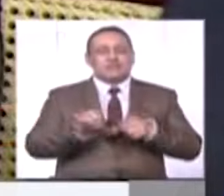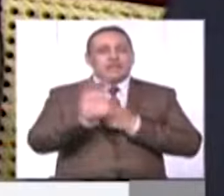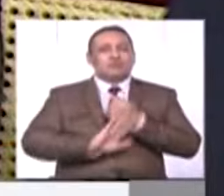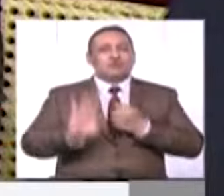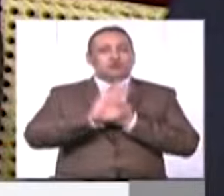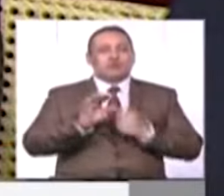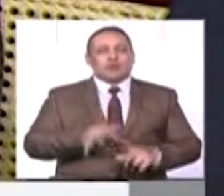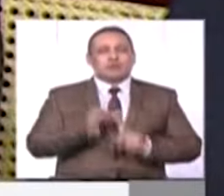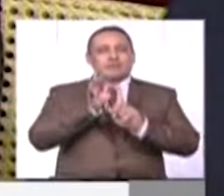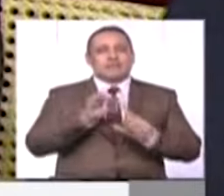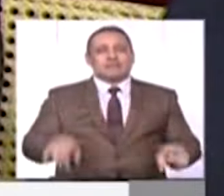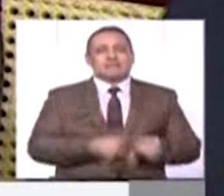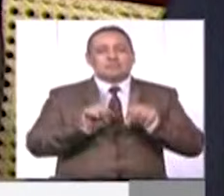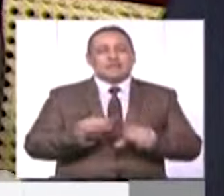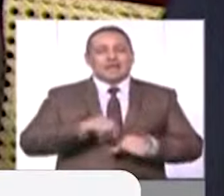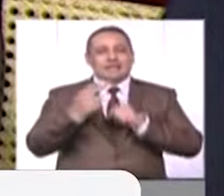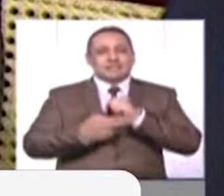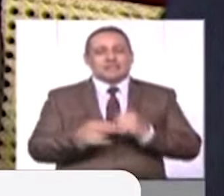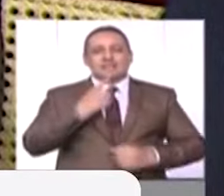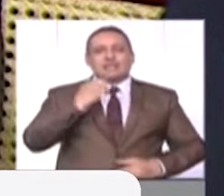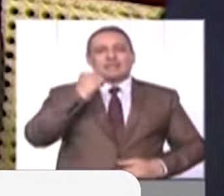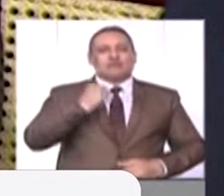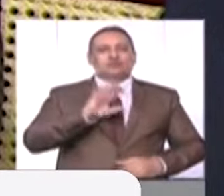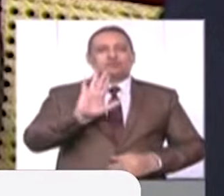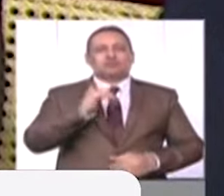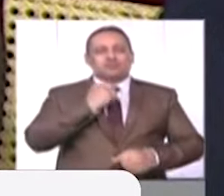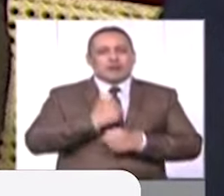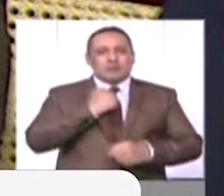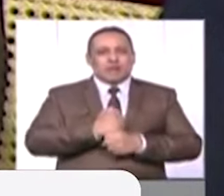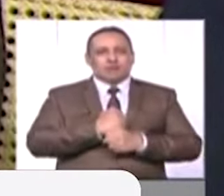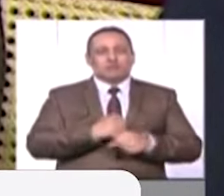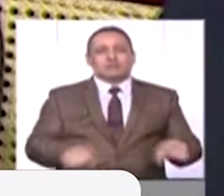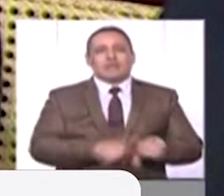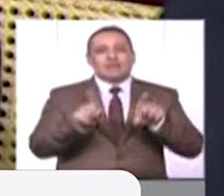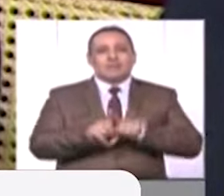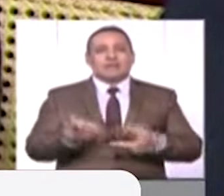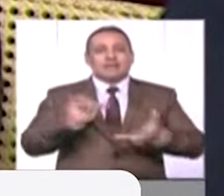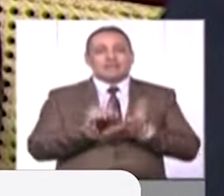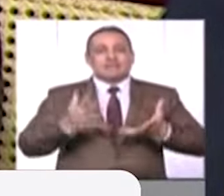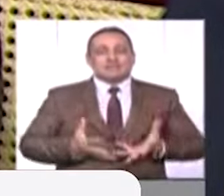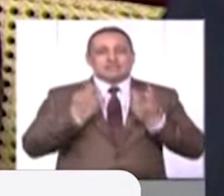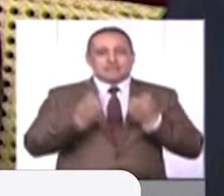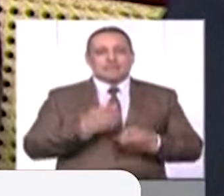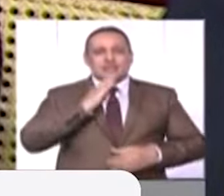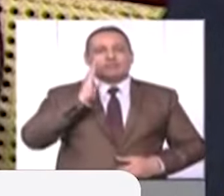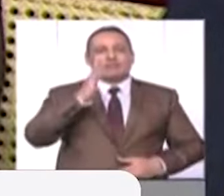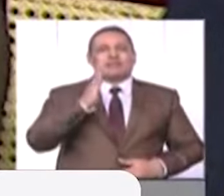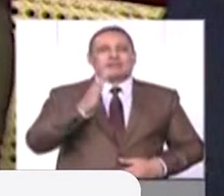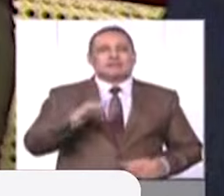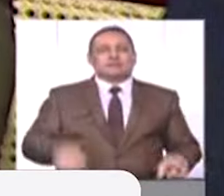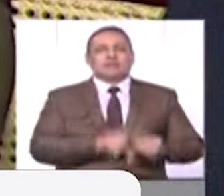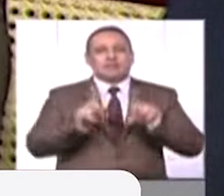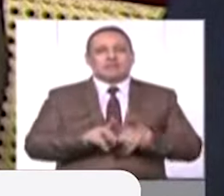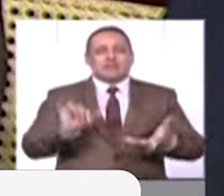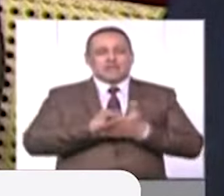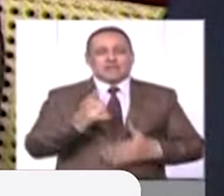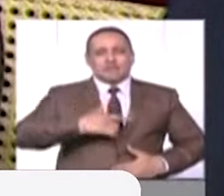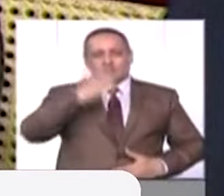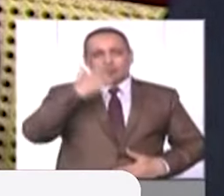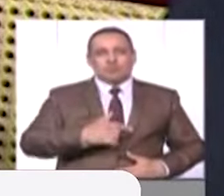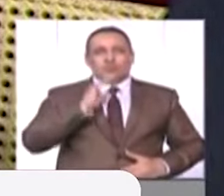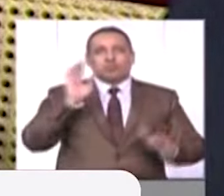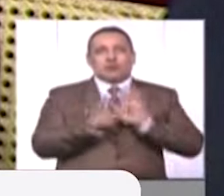Fiscalía, vamos a escuchar a la magistrada Inés Estello, parte de su argumentación frente al Pleno del Congreso de la